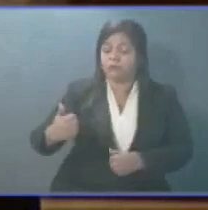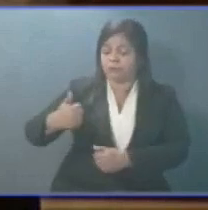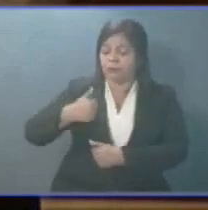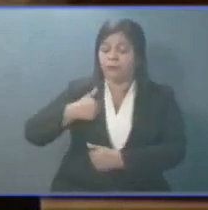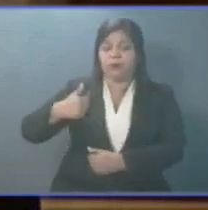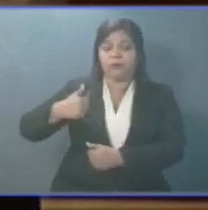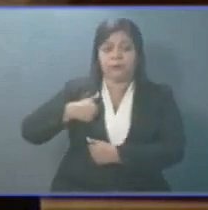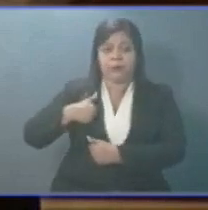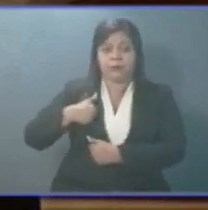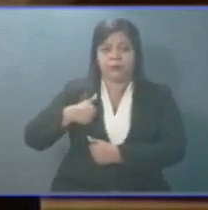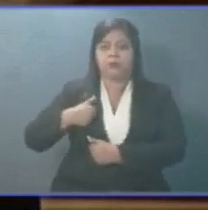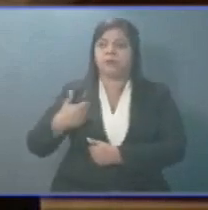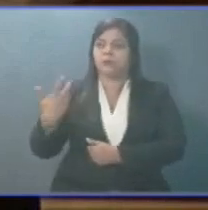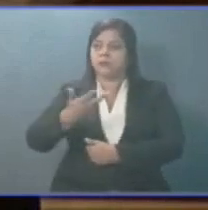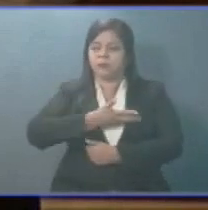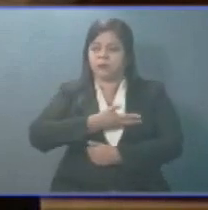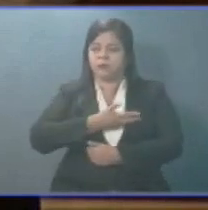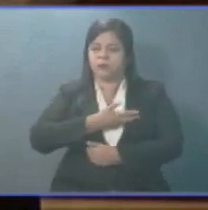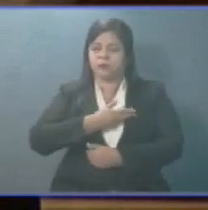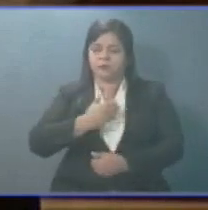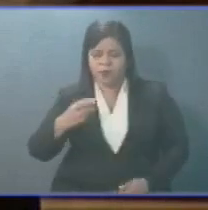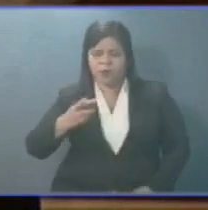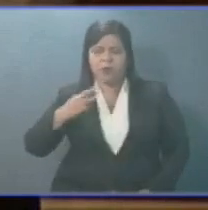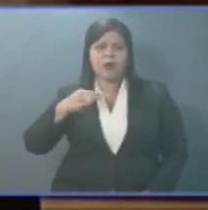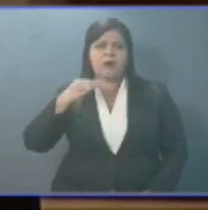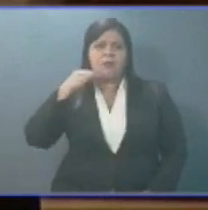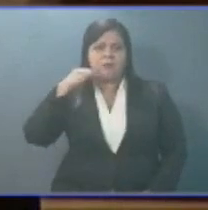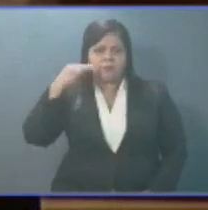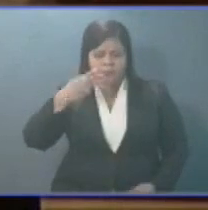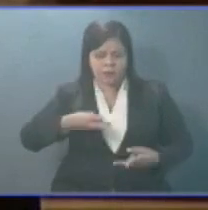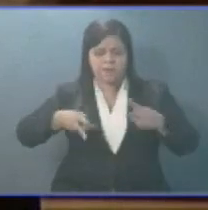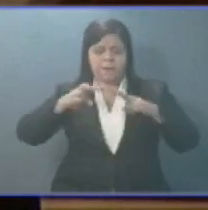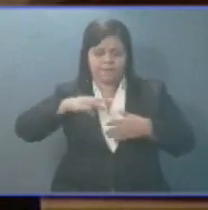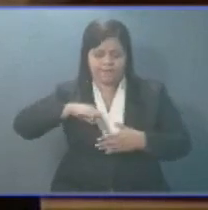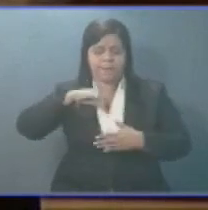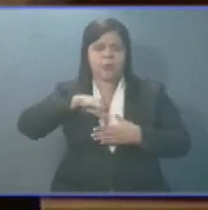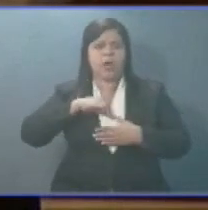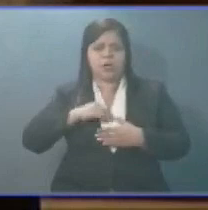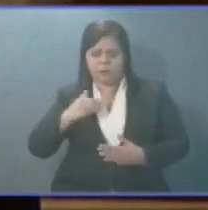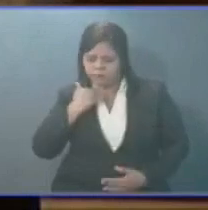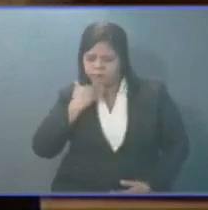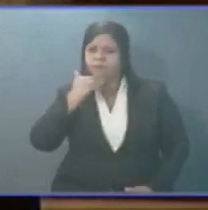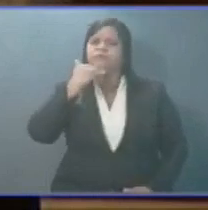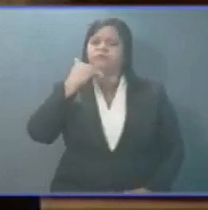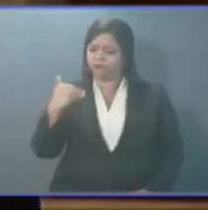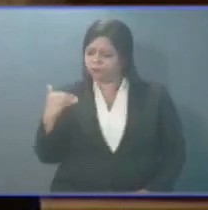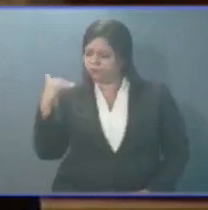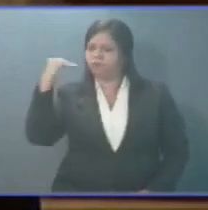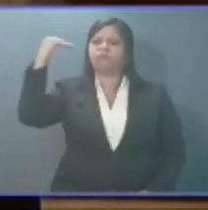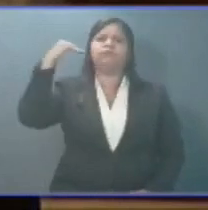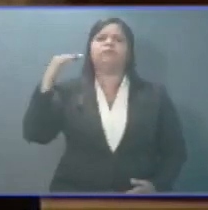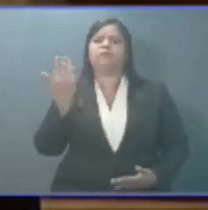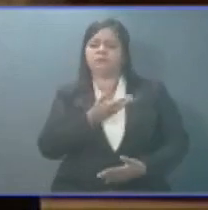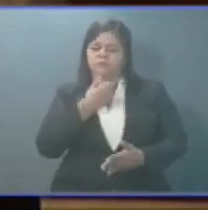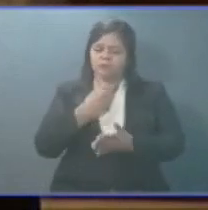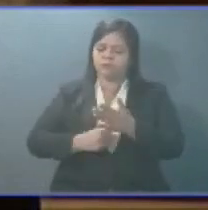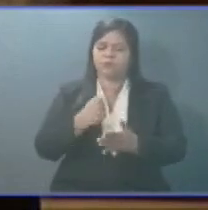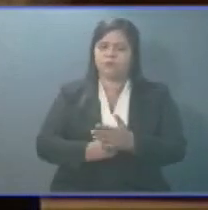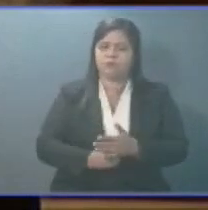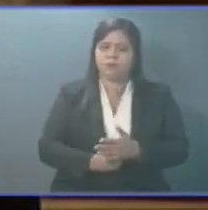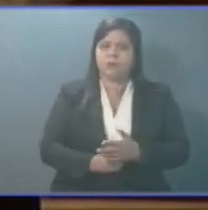armada está con la moral muy en alto para continuar realizando los esfuerzos que sean necesarios